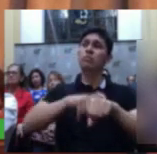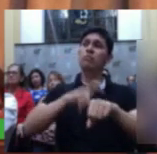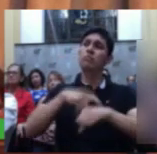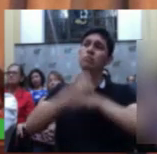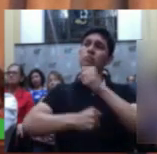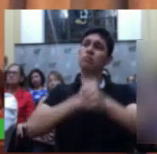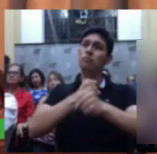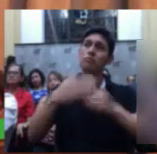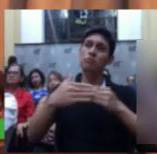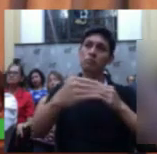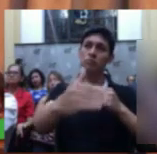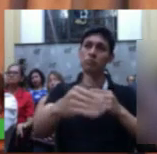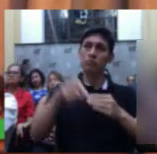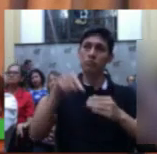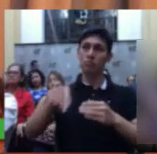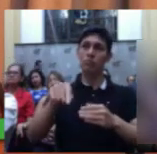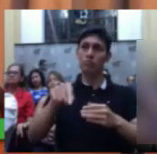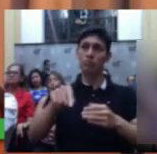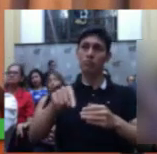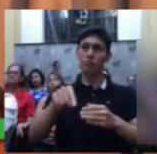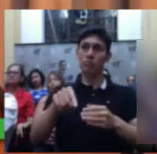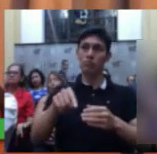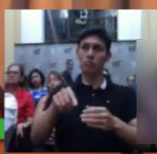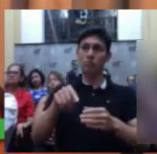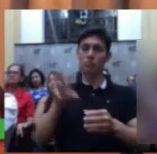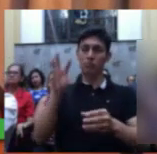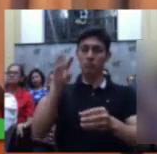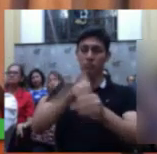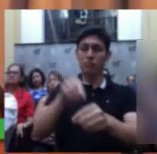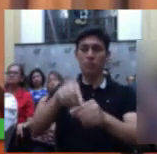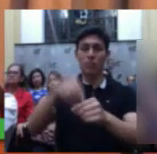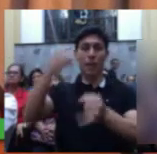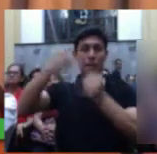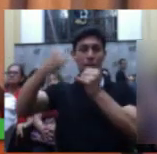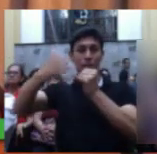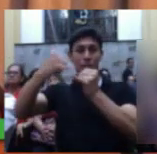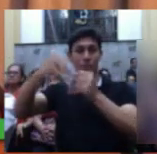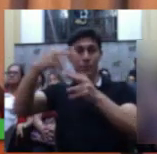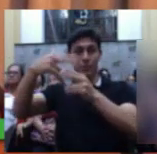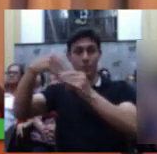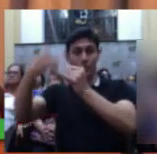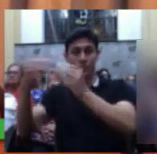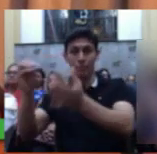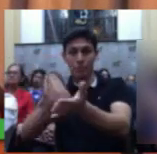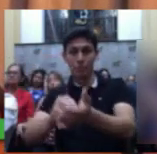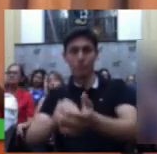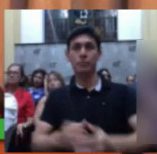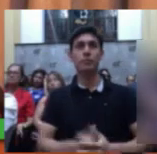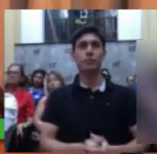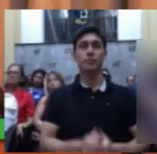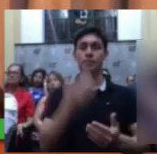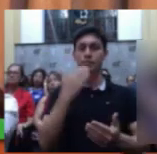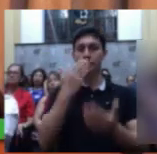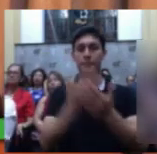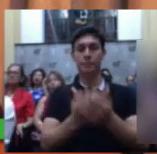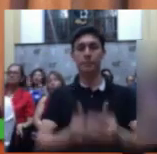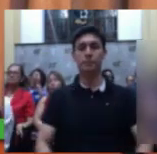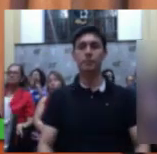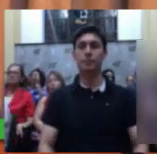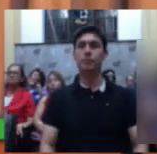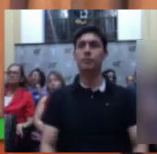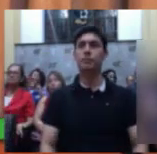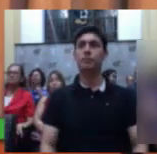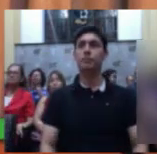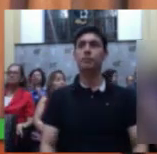hijo daría lustre al apellido por las extraordinarias calidades que lo caracterizan. Fin de la cita.